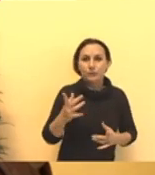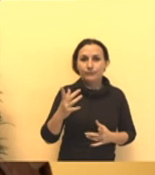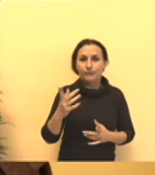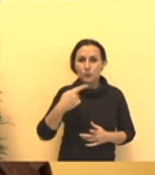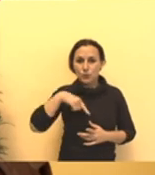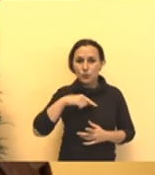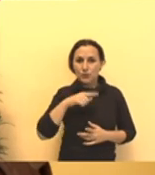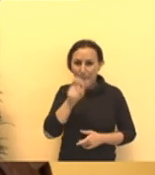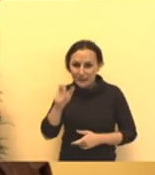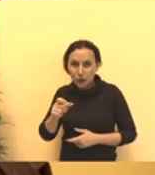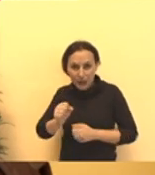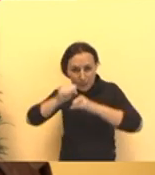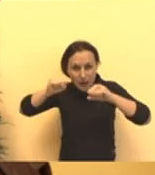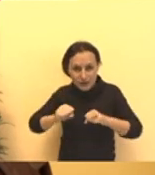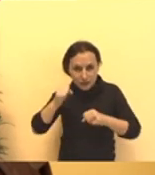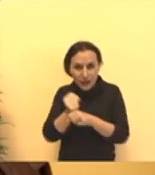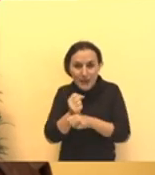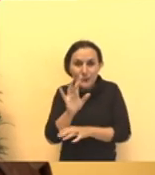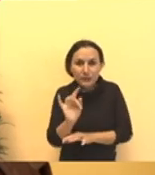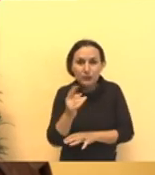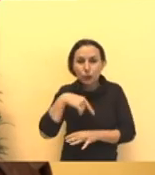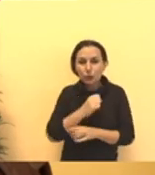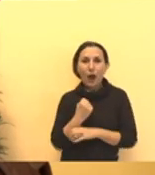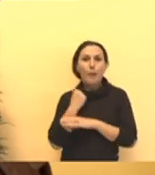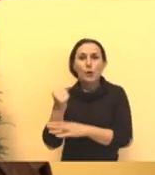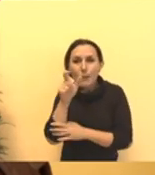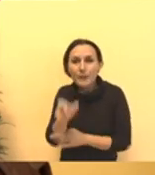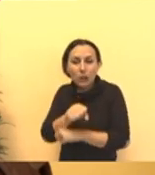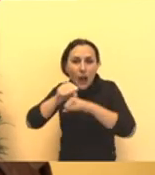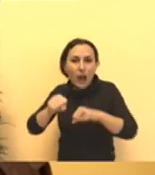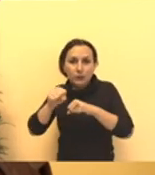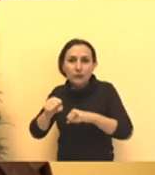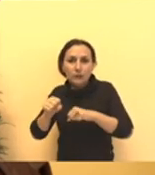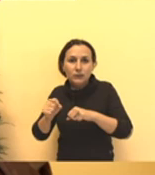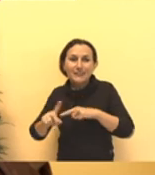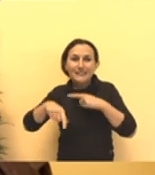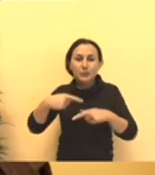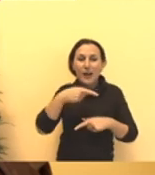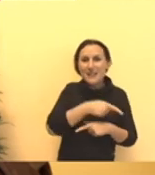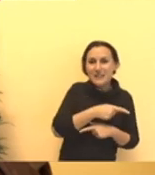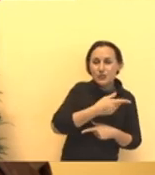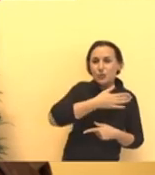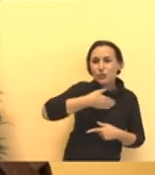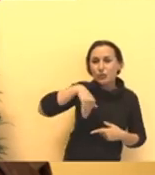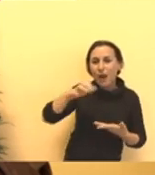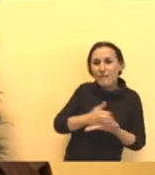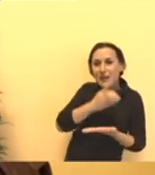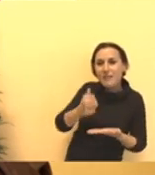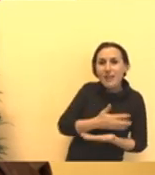apoyáramos a los mayores para que adaptaran todos para ellos y así nosotros nos podíamos beneficiar. Y era una ponente traída por